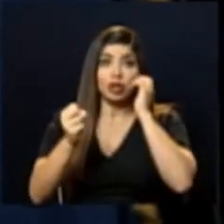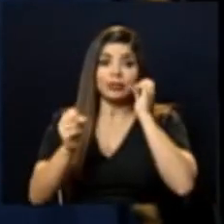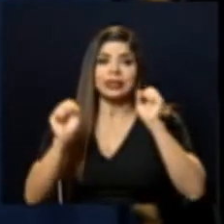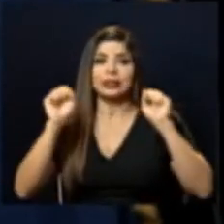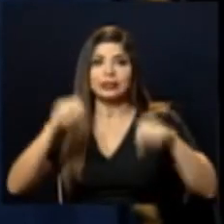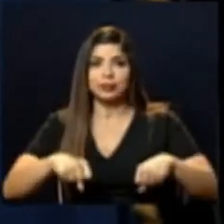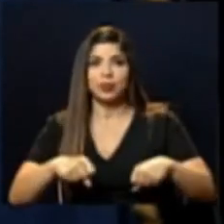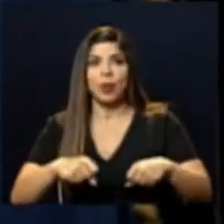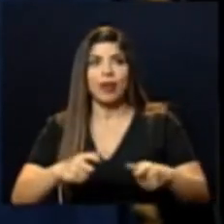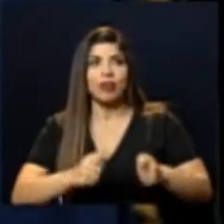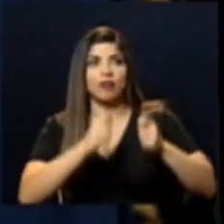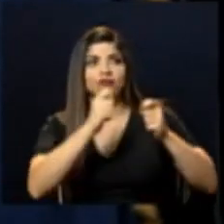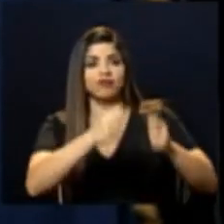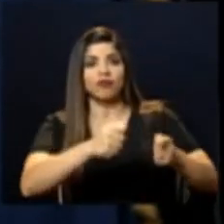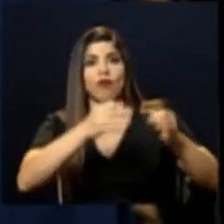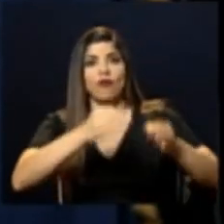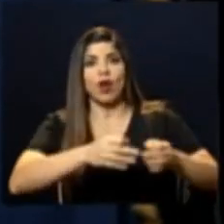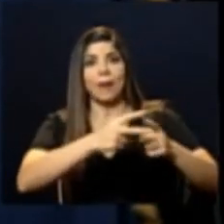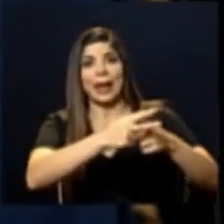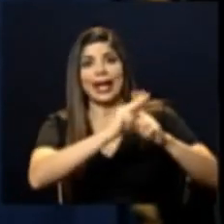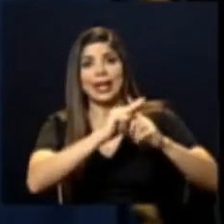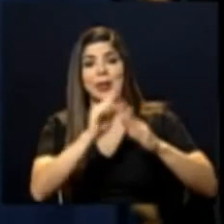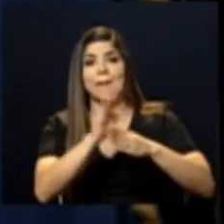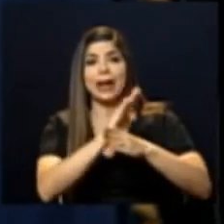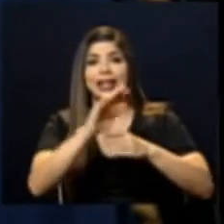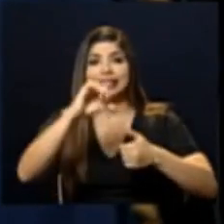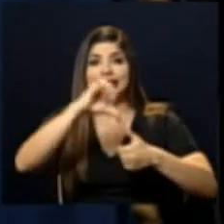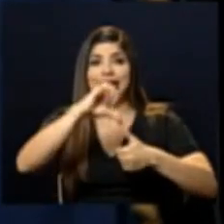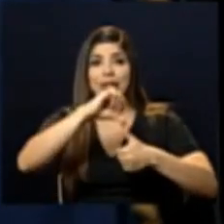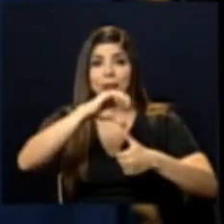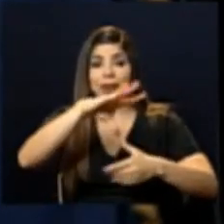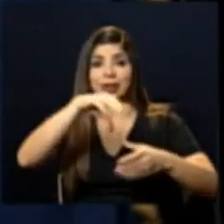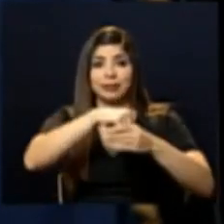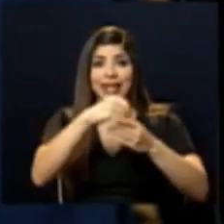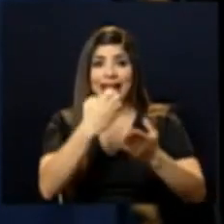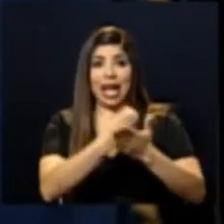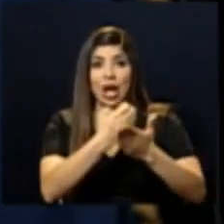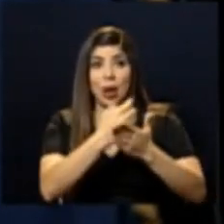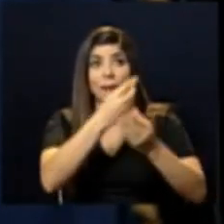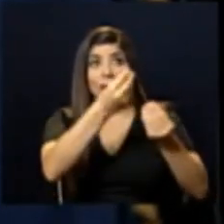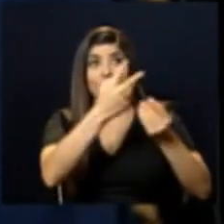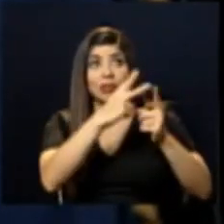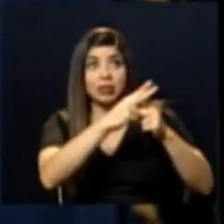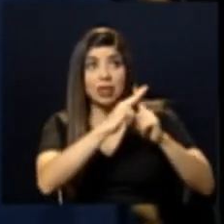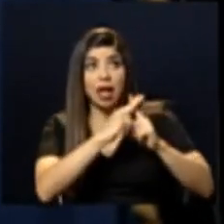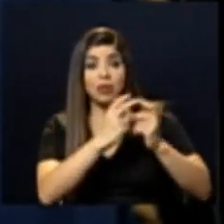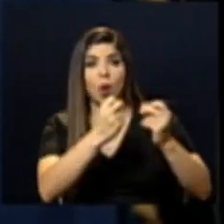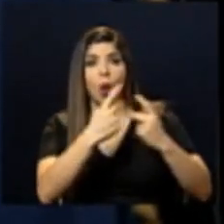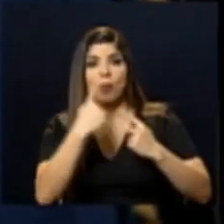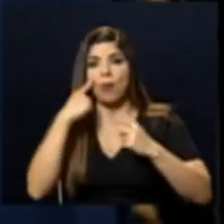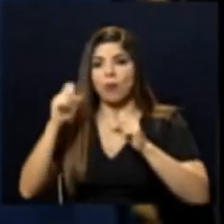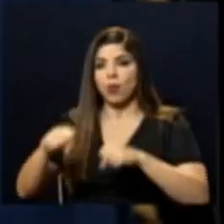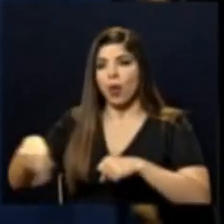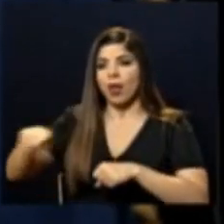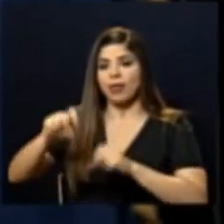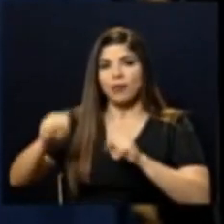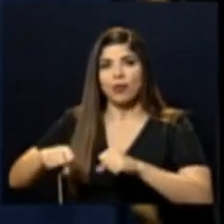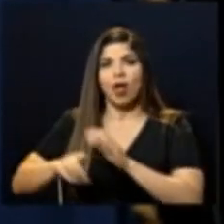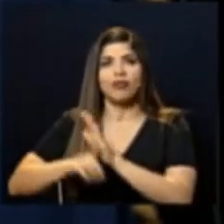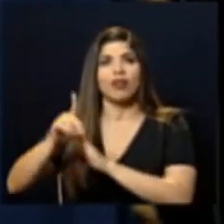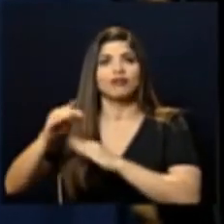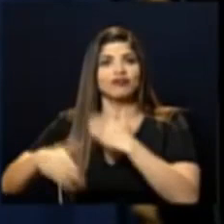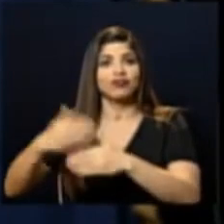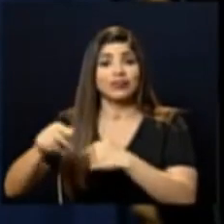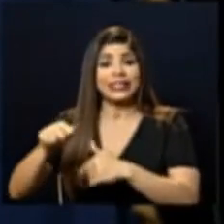estar formalizando el crédito con el Banco Centroamericano de Integración Económica que permitiría su desarrollo.